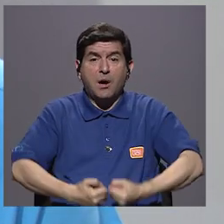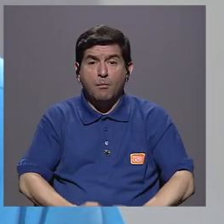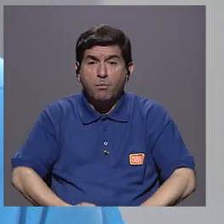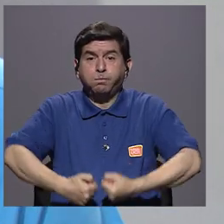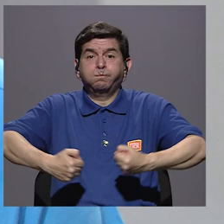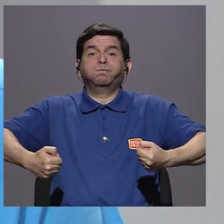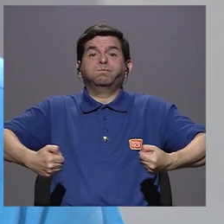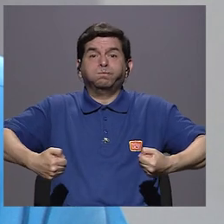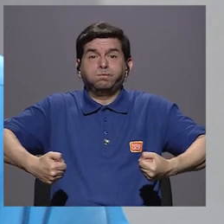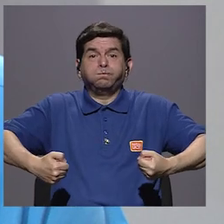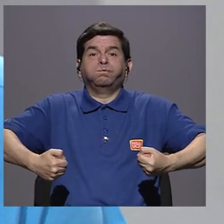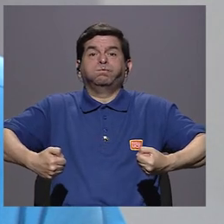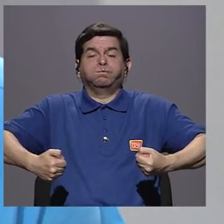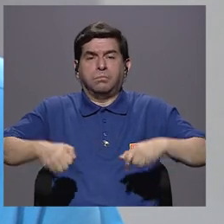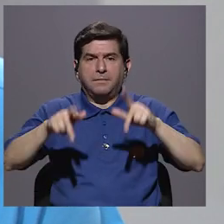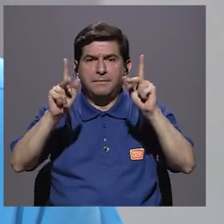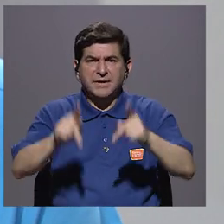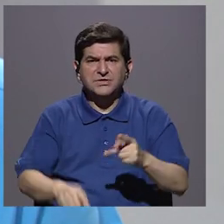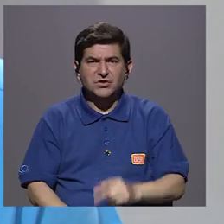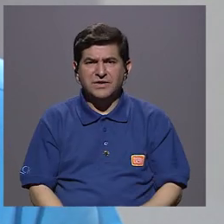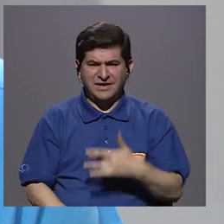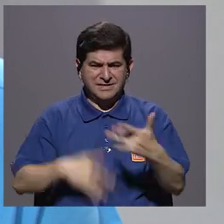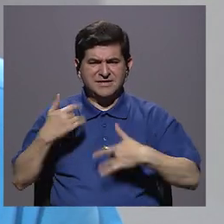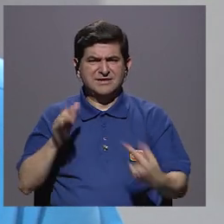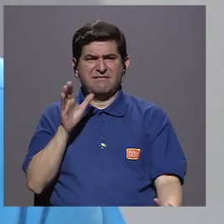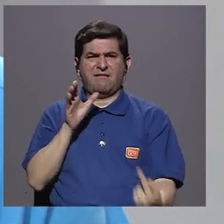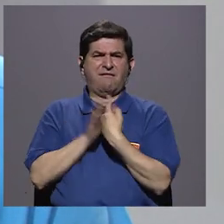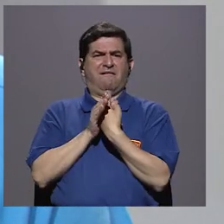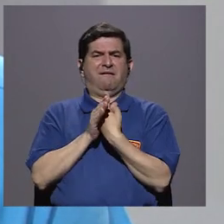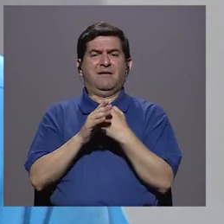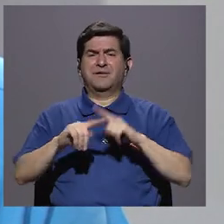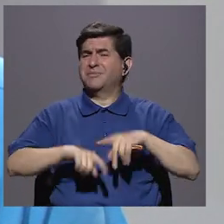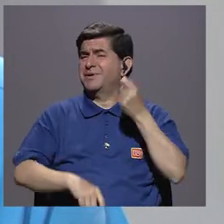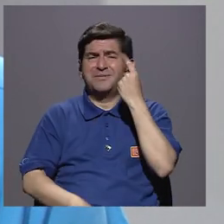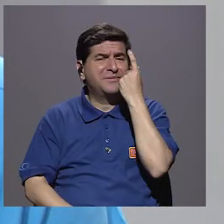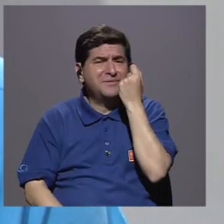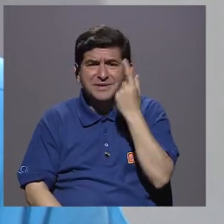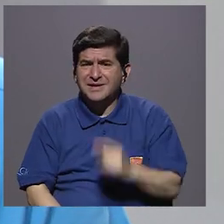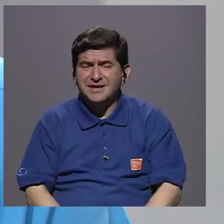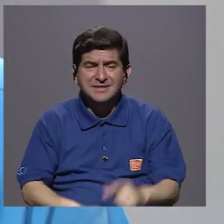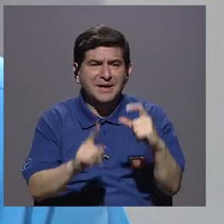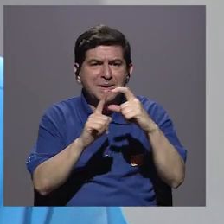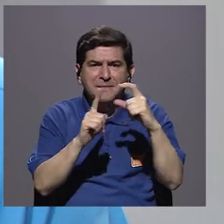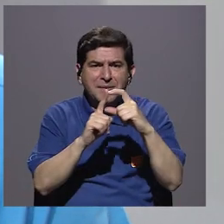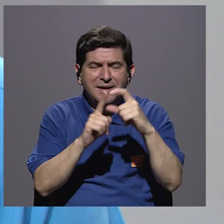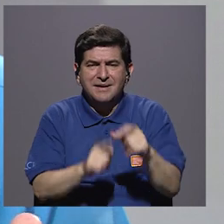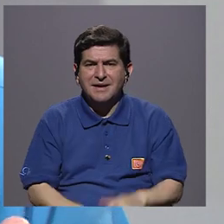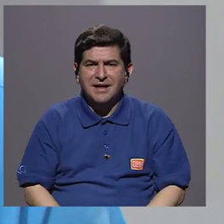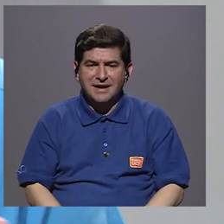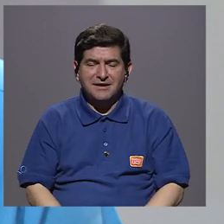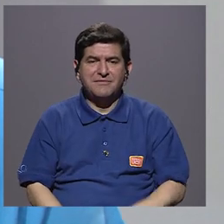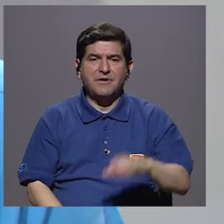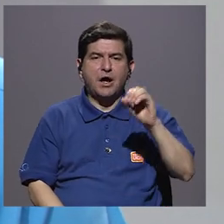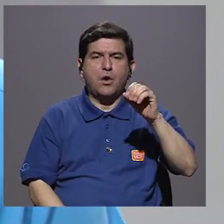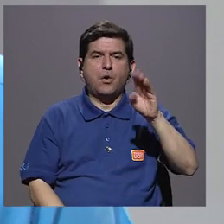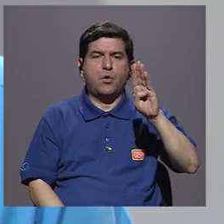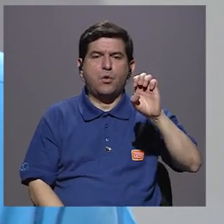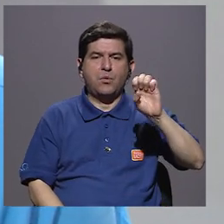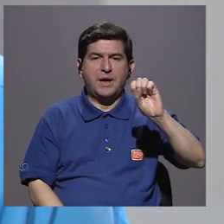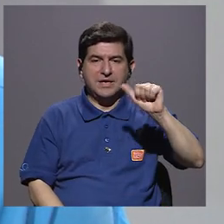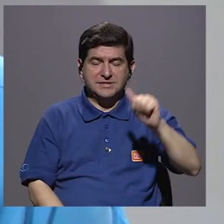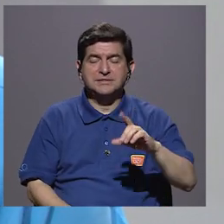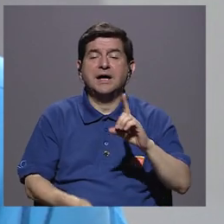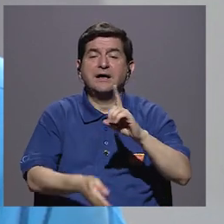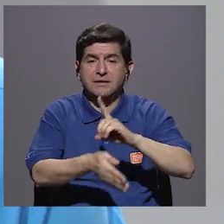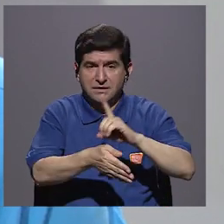obesa. Y las personas se ofenden. Pero a veces no entienden, digamos, que las palabras obesas es un término médico, técnico. Sí. Es